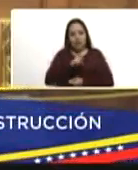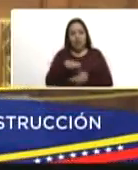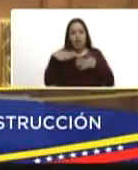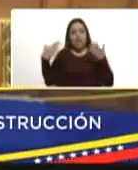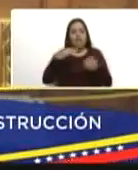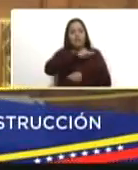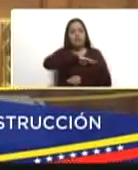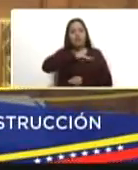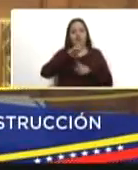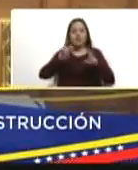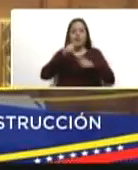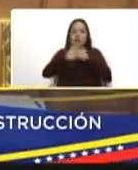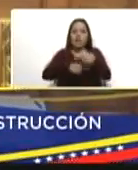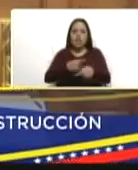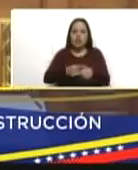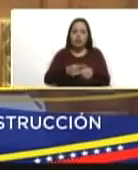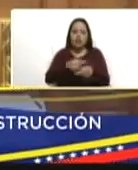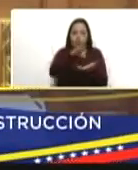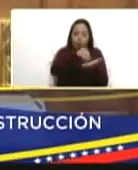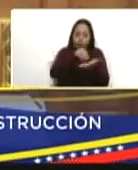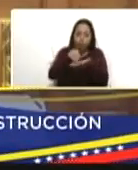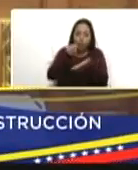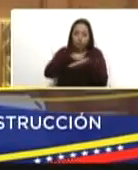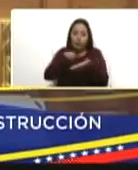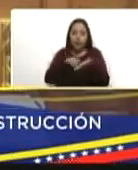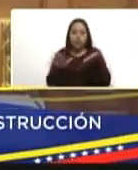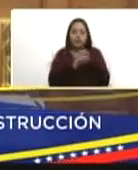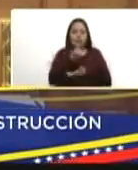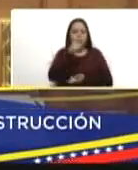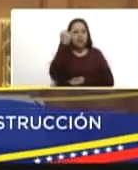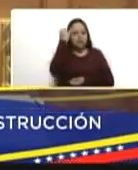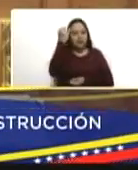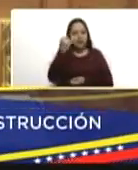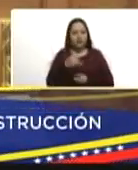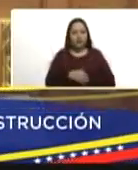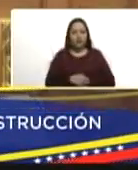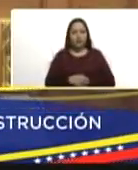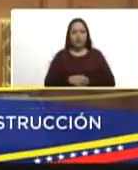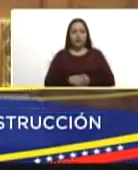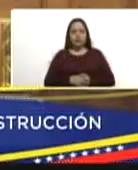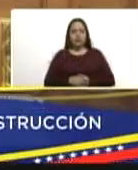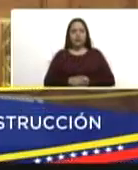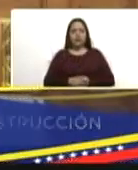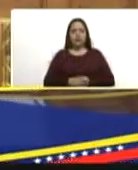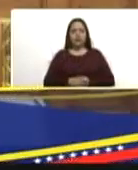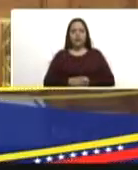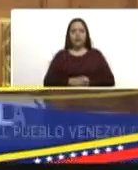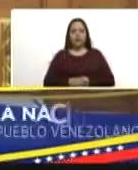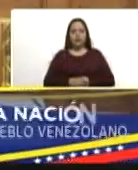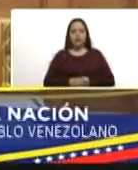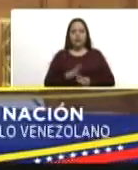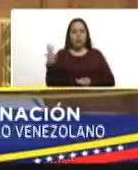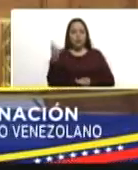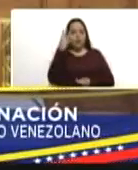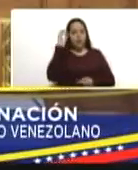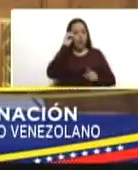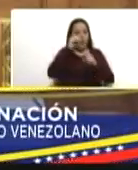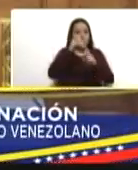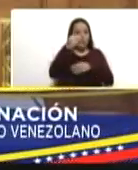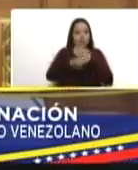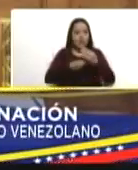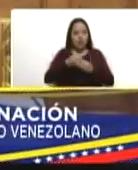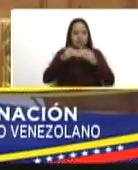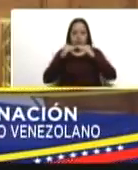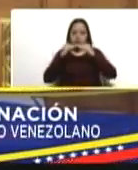Generación tomen nota de ese concepto cuarta meta cumplida